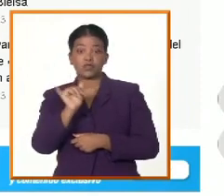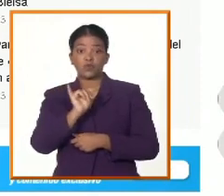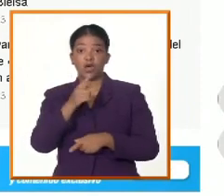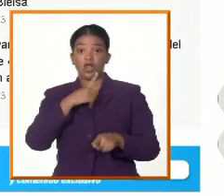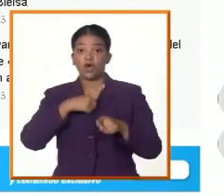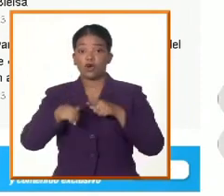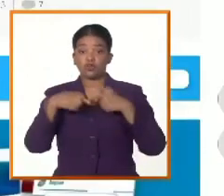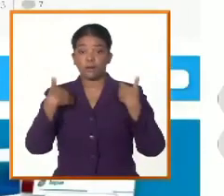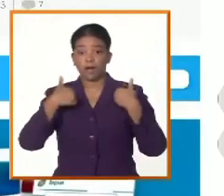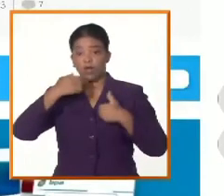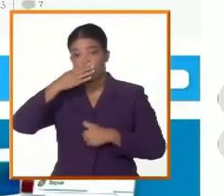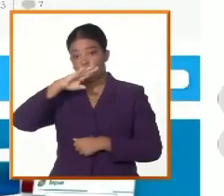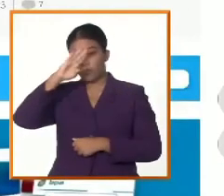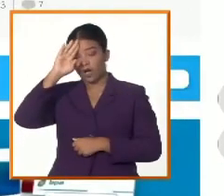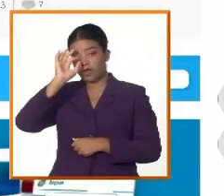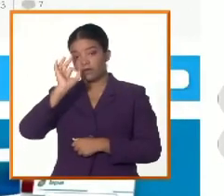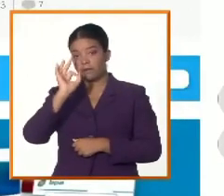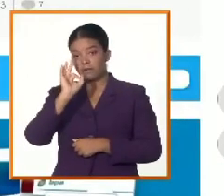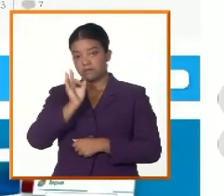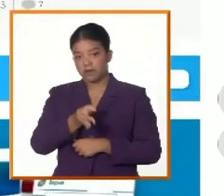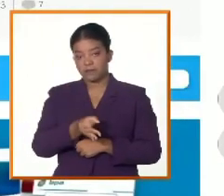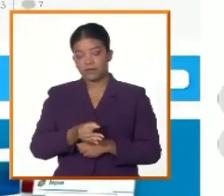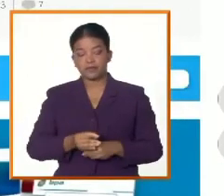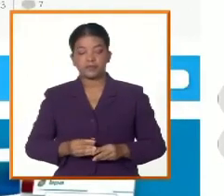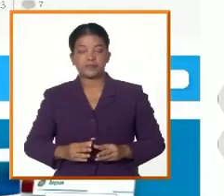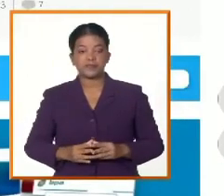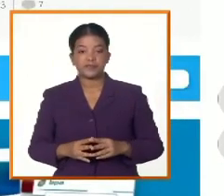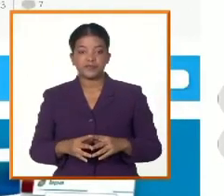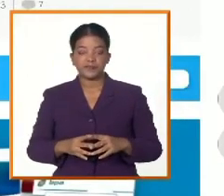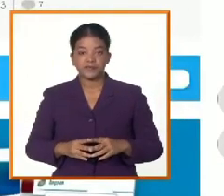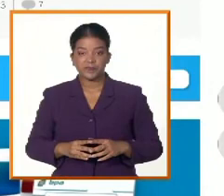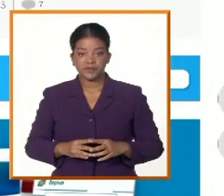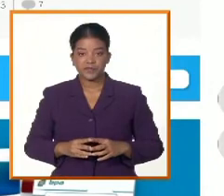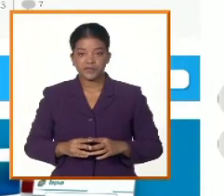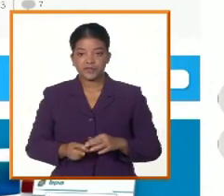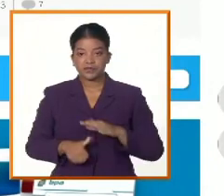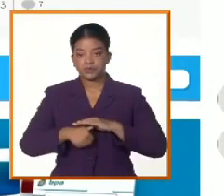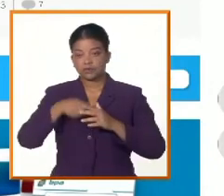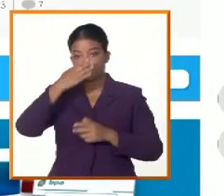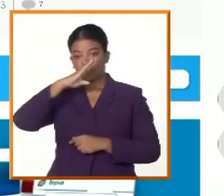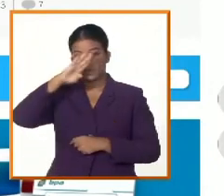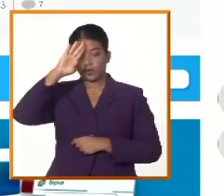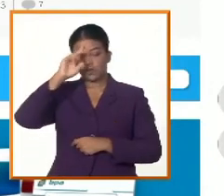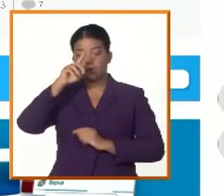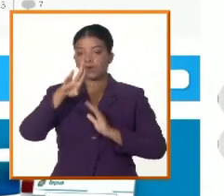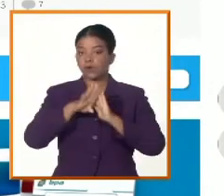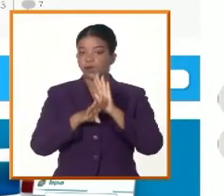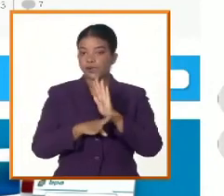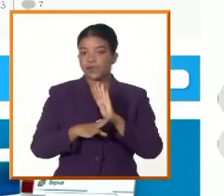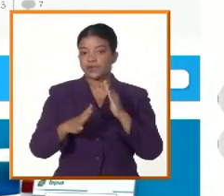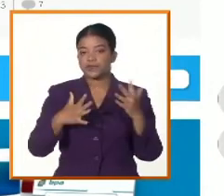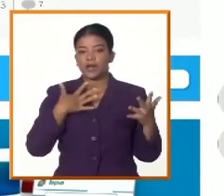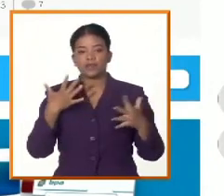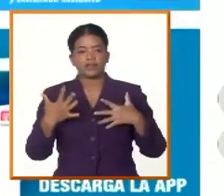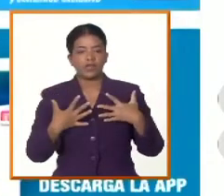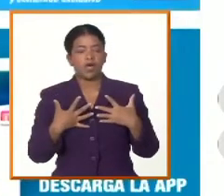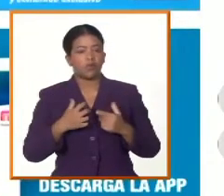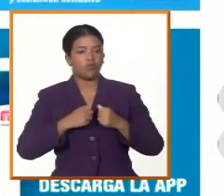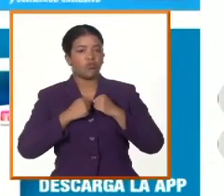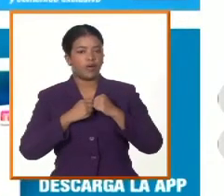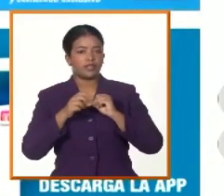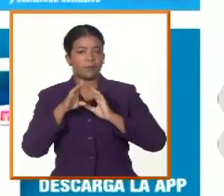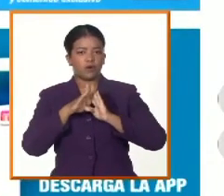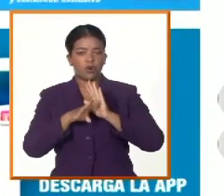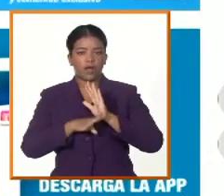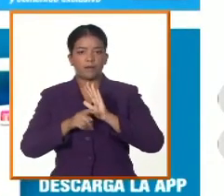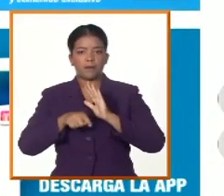cubano en la nación balcánica ley del Rodríguez El mandatario cumplimentará un programa de actividades intenso este